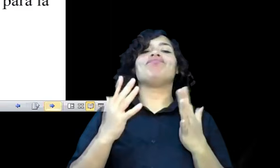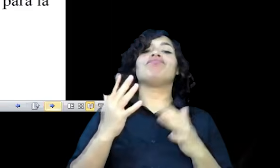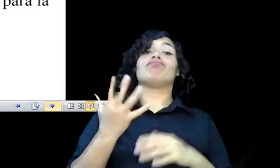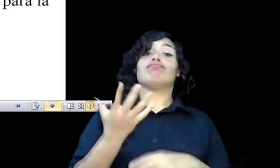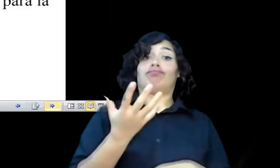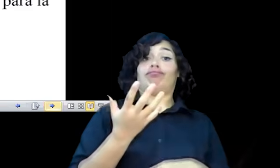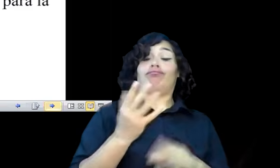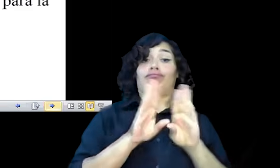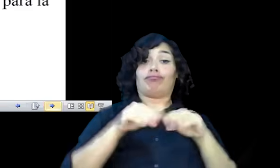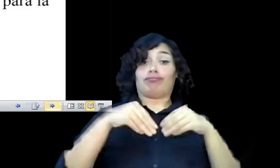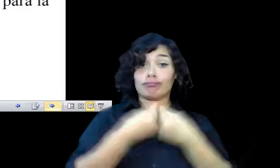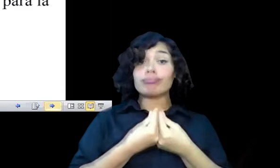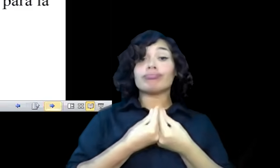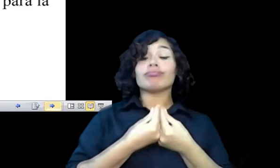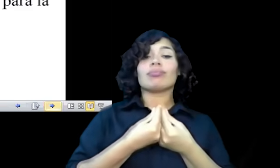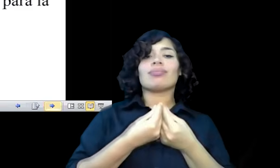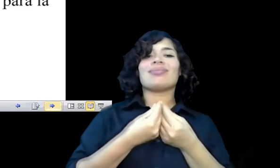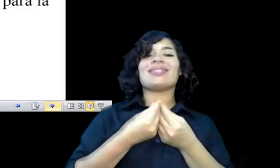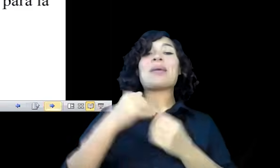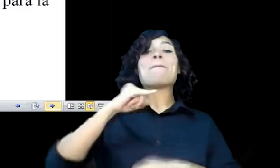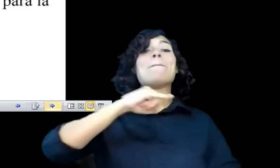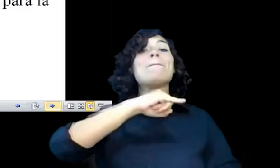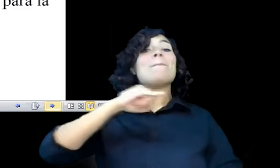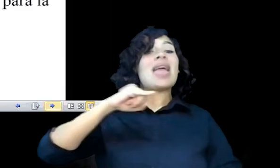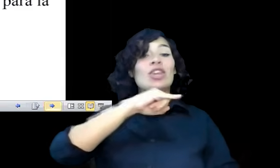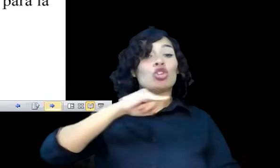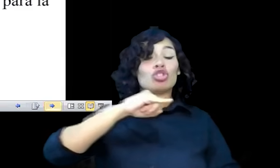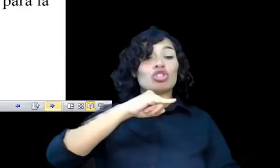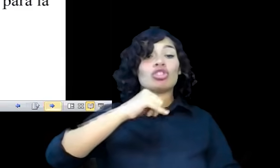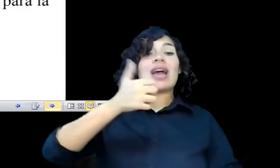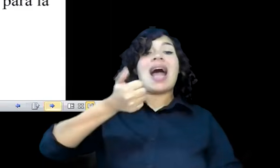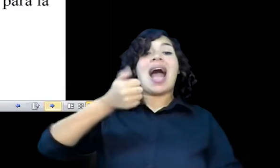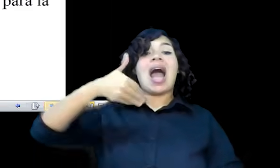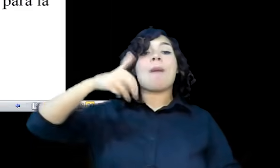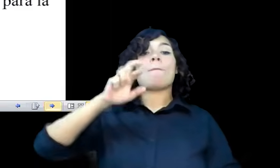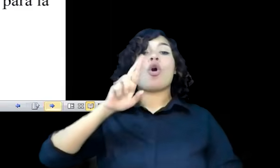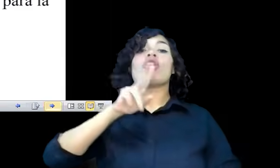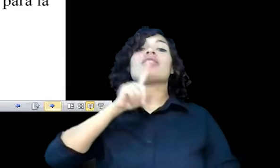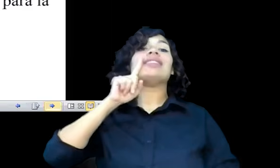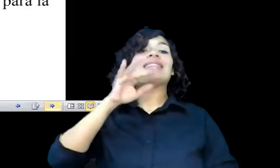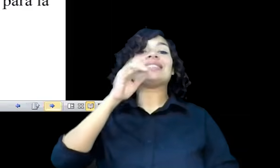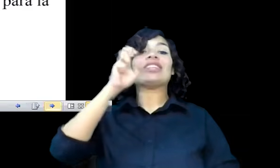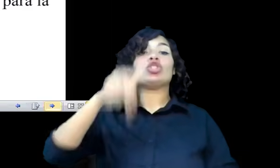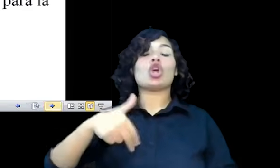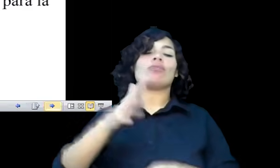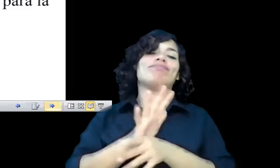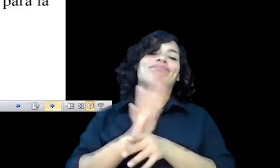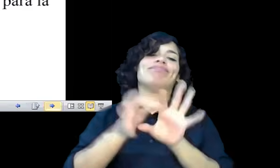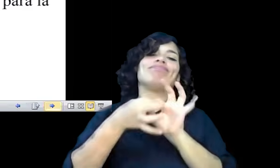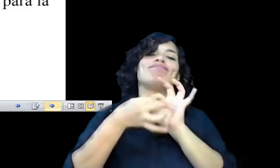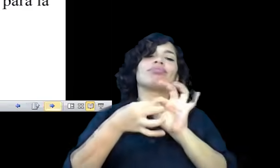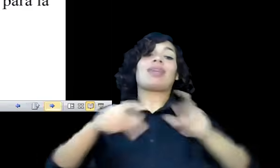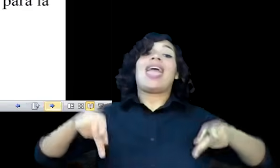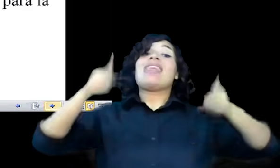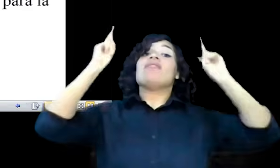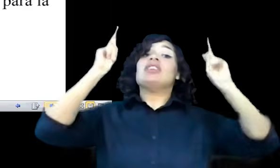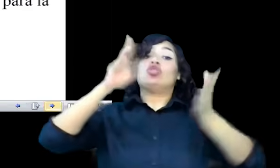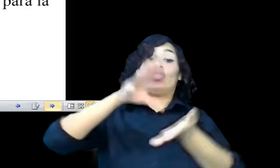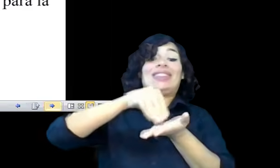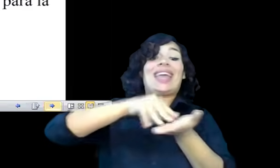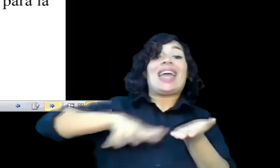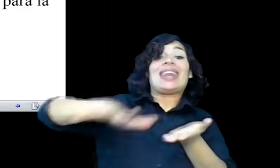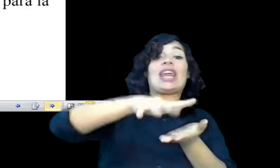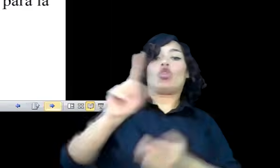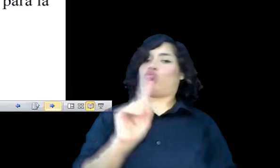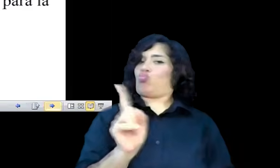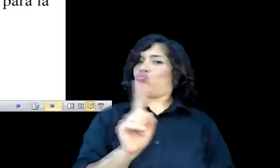Una vez obtenido este valor, le vamos a restar la amortización, ¿sí? Solamente del edificio, no se amortiza terreno. Recuerden